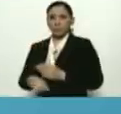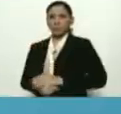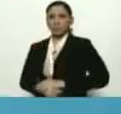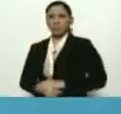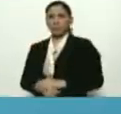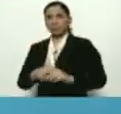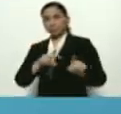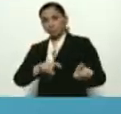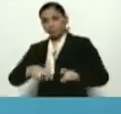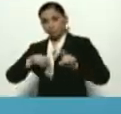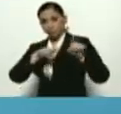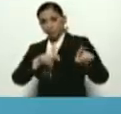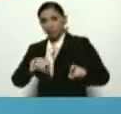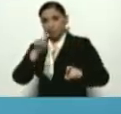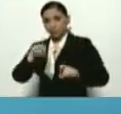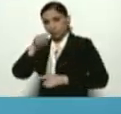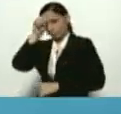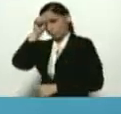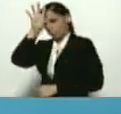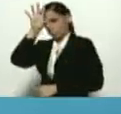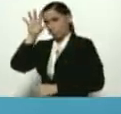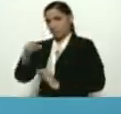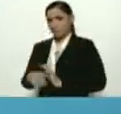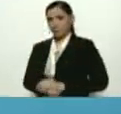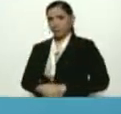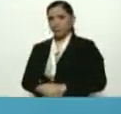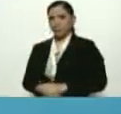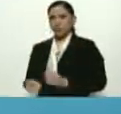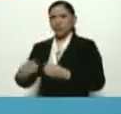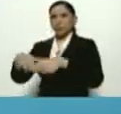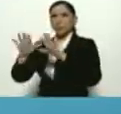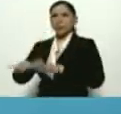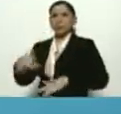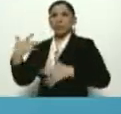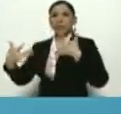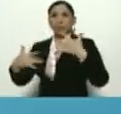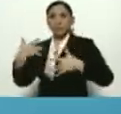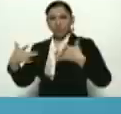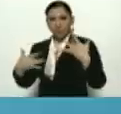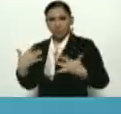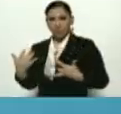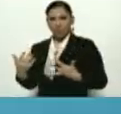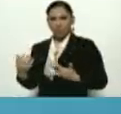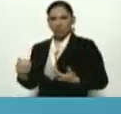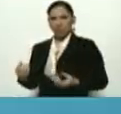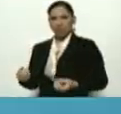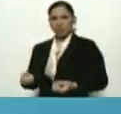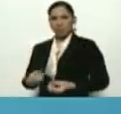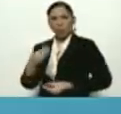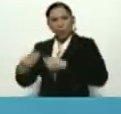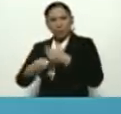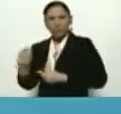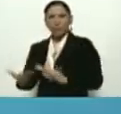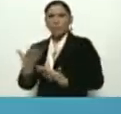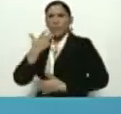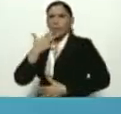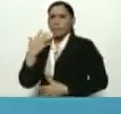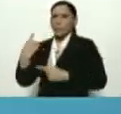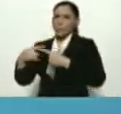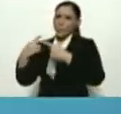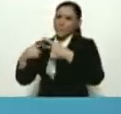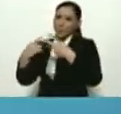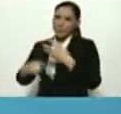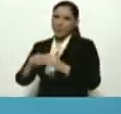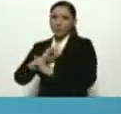agricultura y a la minería. Y esta suspensión de actividades nos va a llevar a efectos muy delicados, entre otros, como